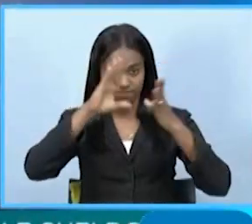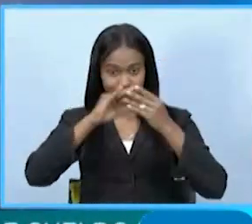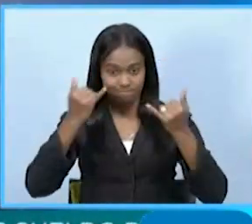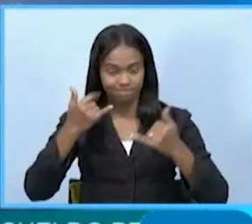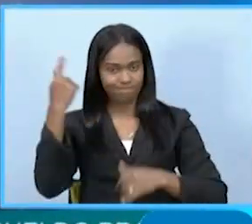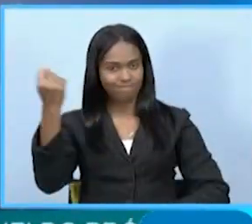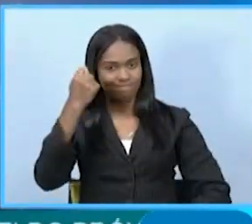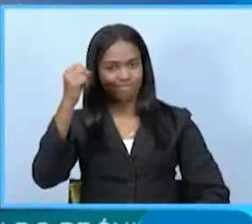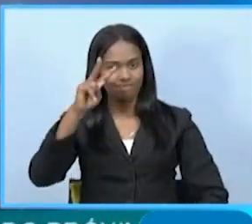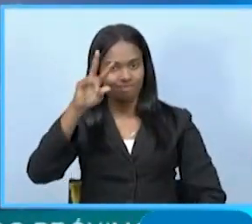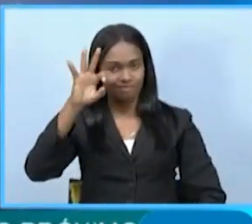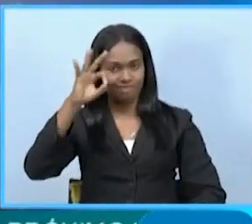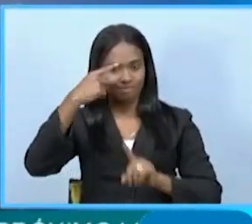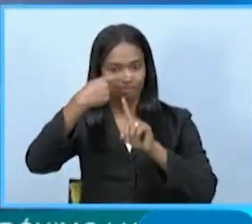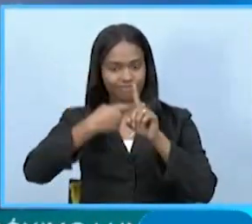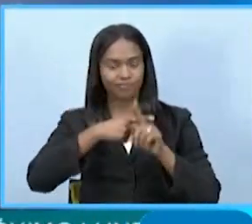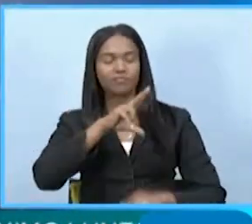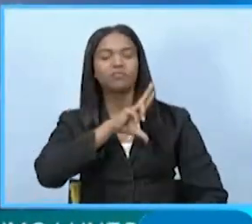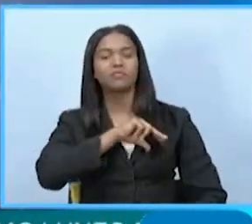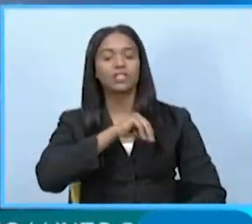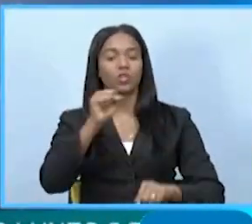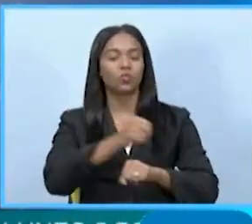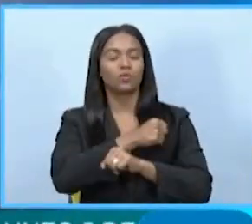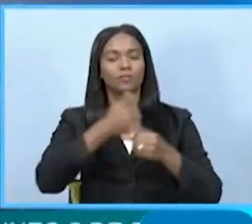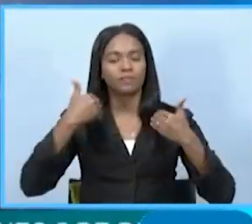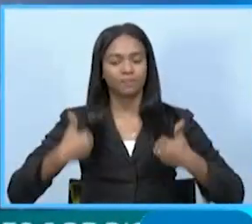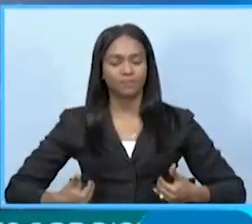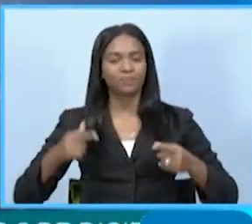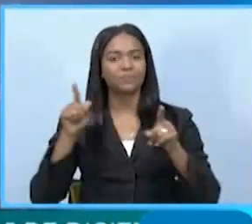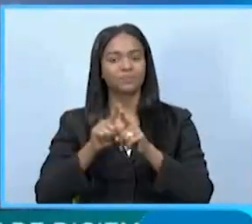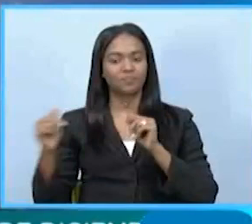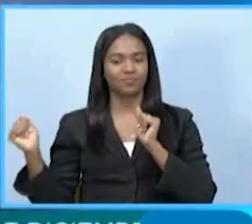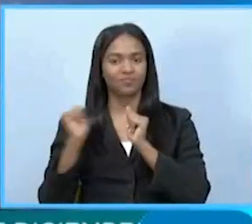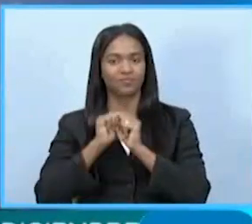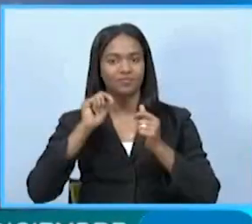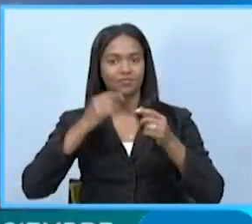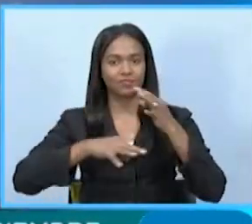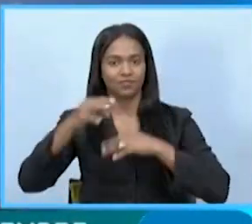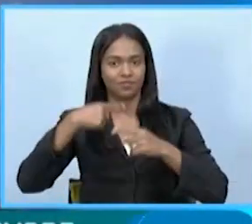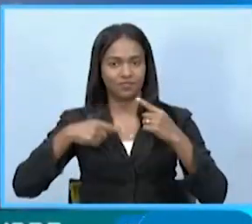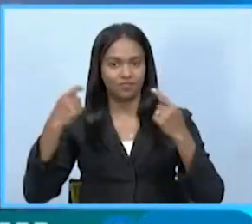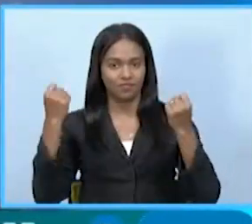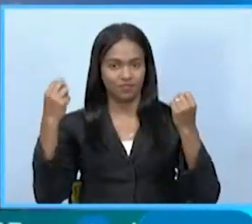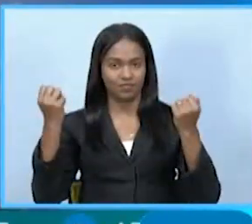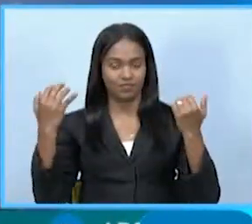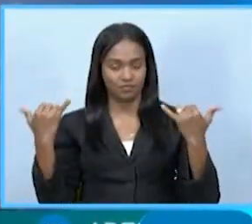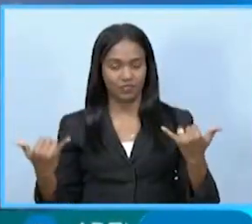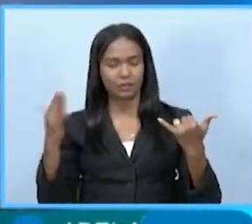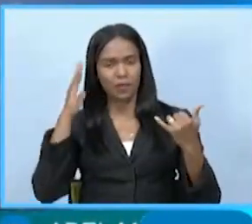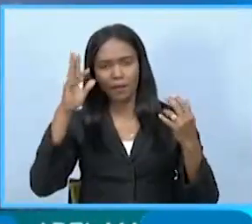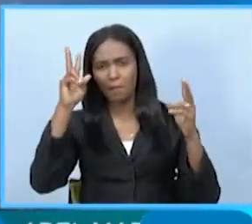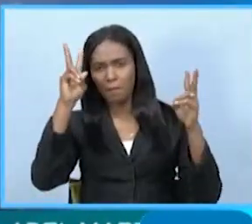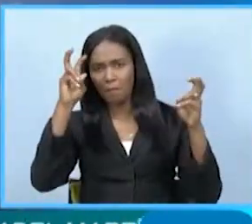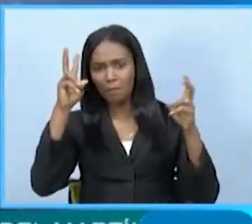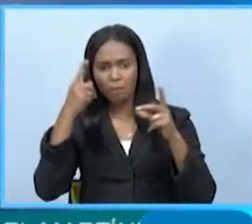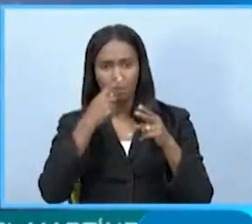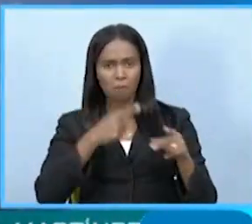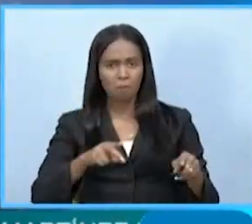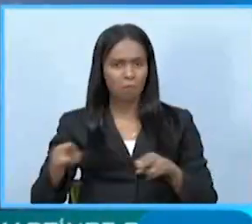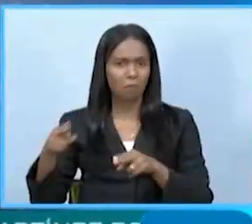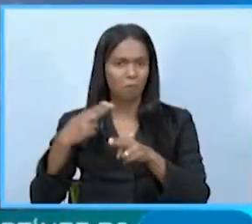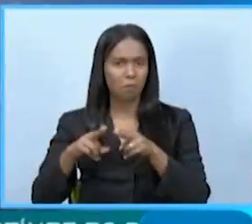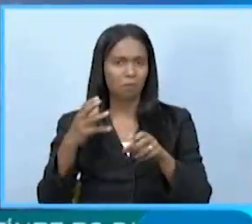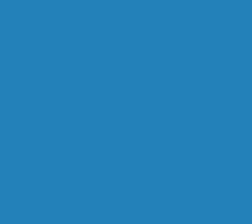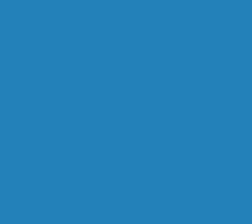martes 29 de noviembre. Zuleima García también me acompaña en lenguaje de señas. Vamos de inmediato a conocer los titulares del